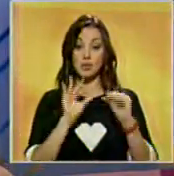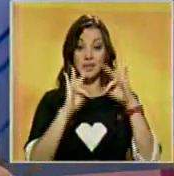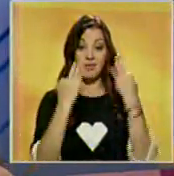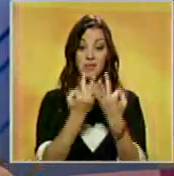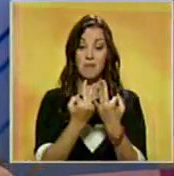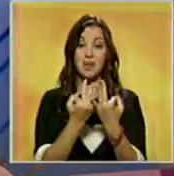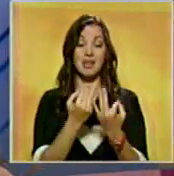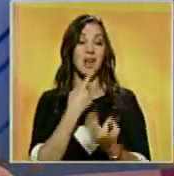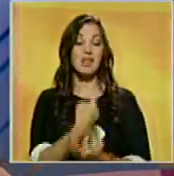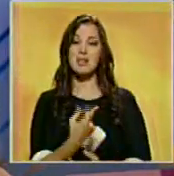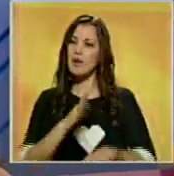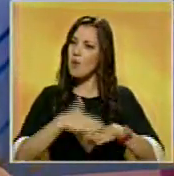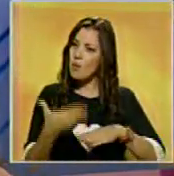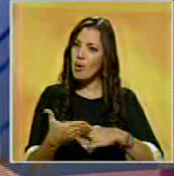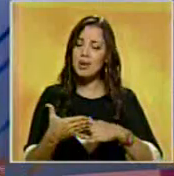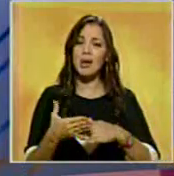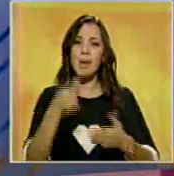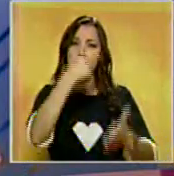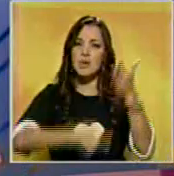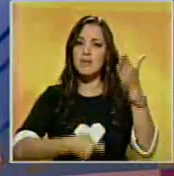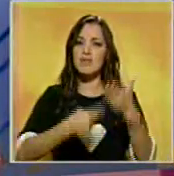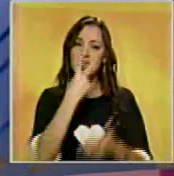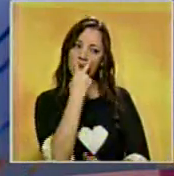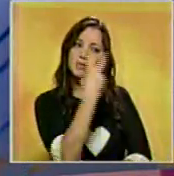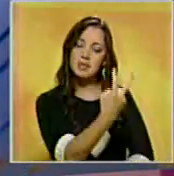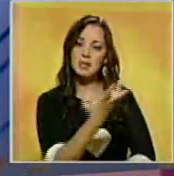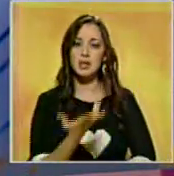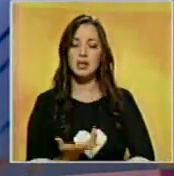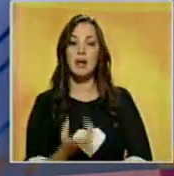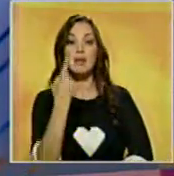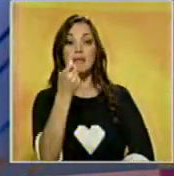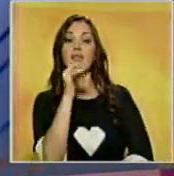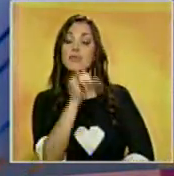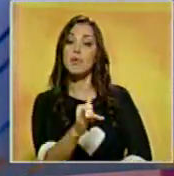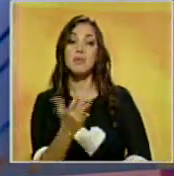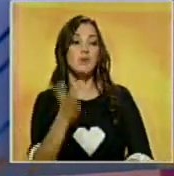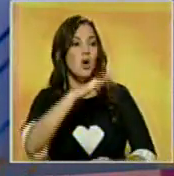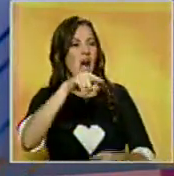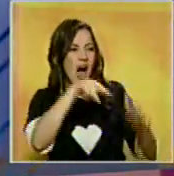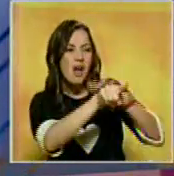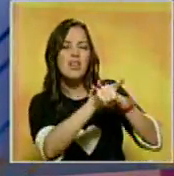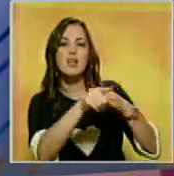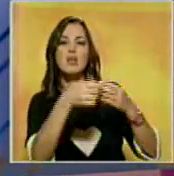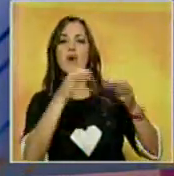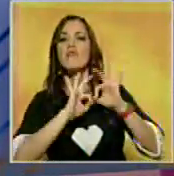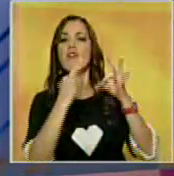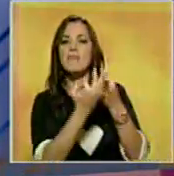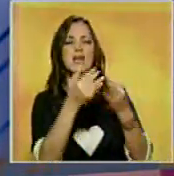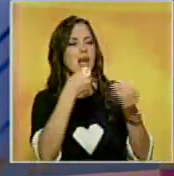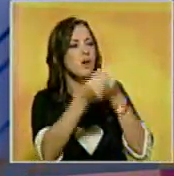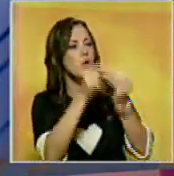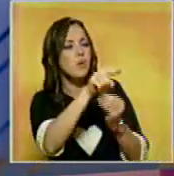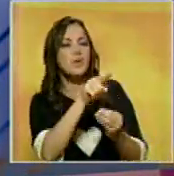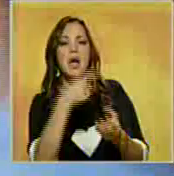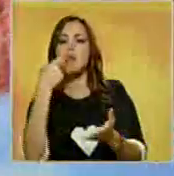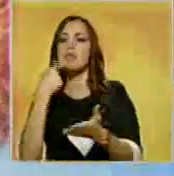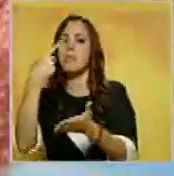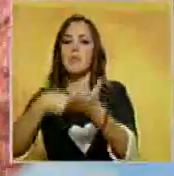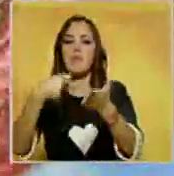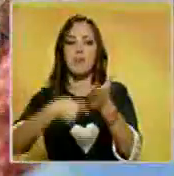rechazaron el cierre de accesos de la visita y la falta de información sobre el estado de sus parientes detenidos. Fabiola Yaquinto con los